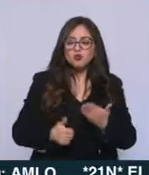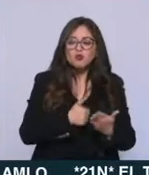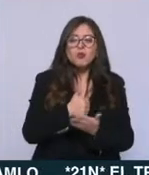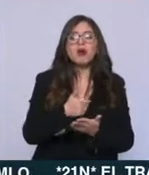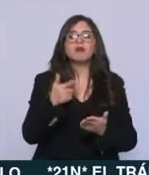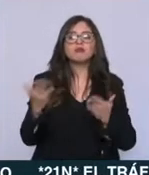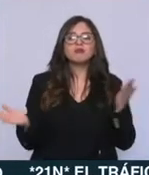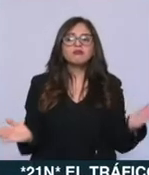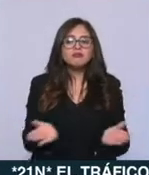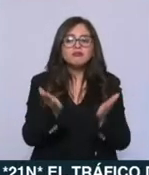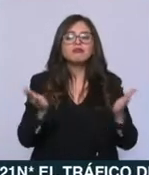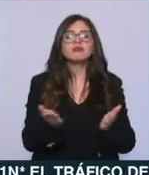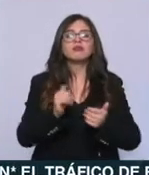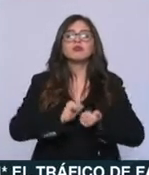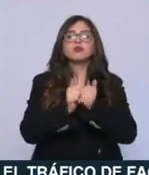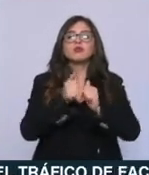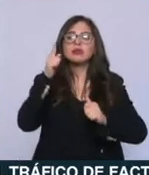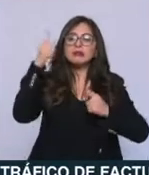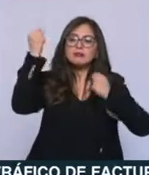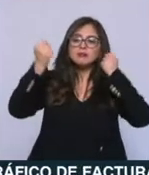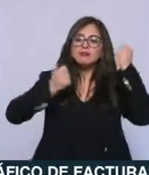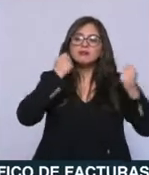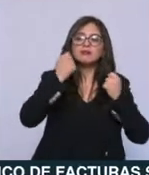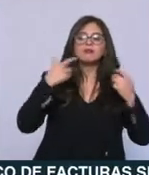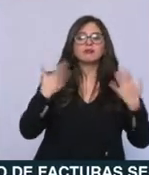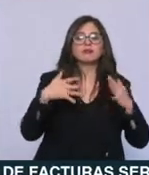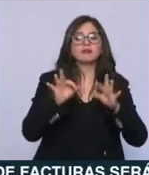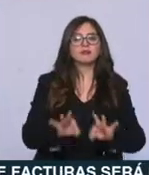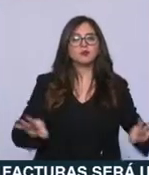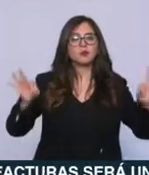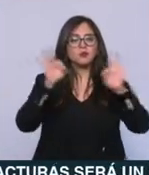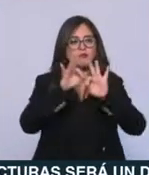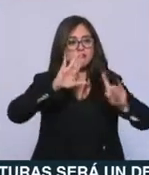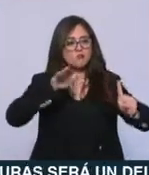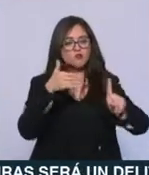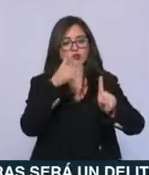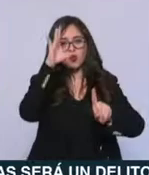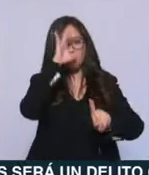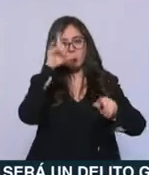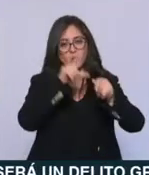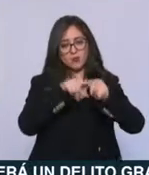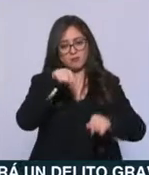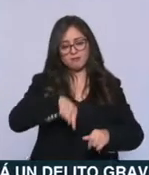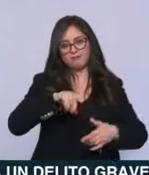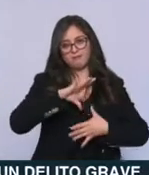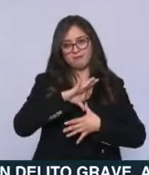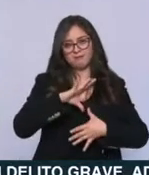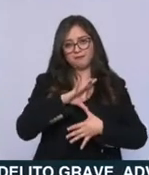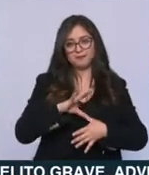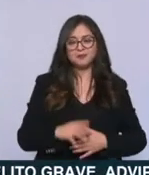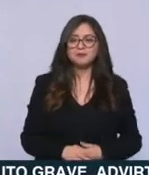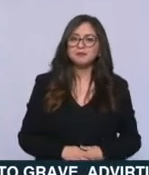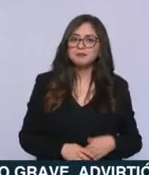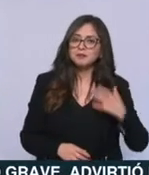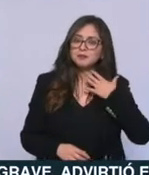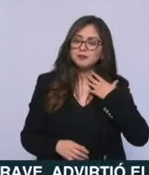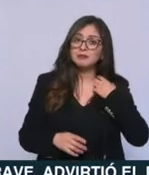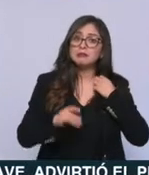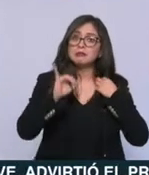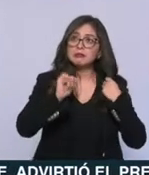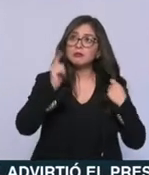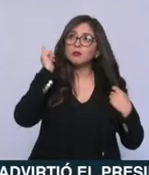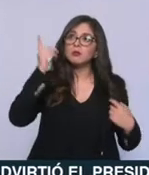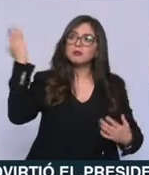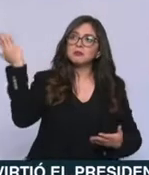que turísticamente sea esa gran capital de la cultura de América. Por supuesto, y a seguir recibiendo muchos